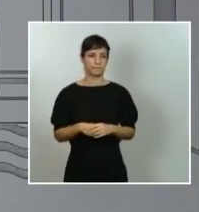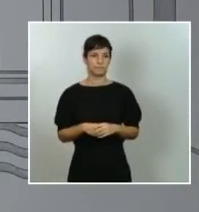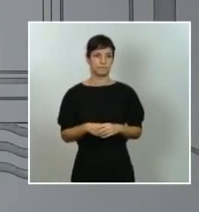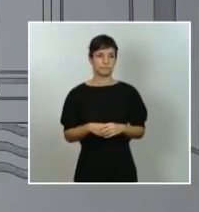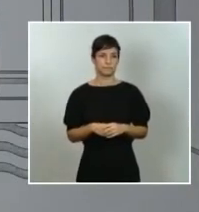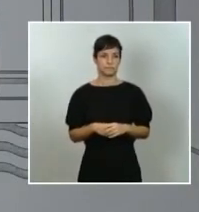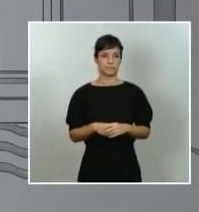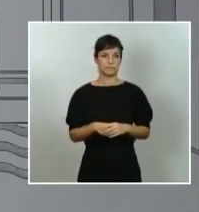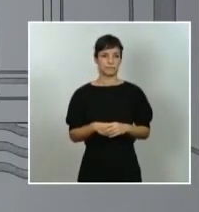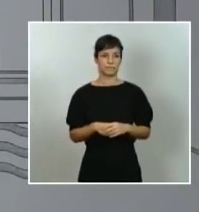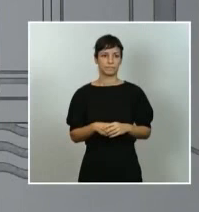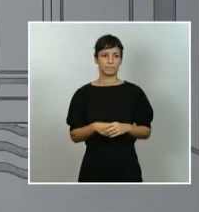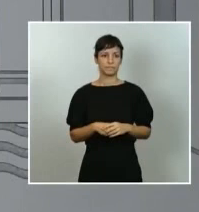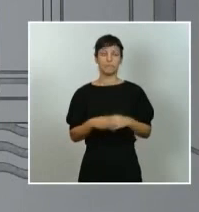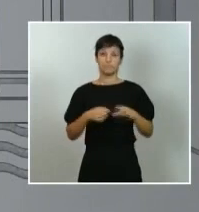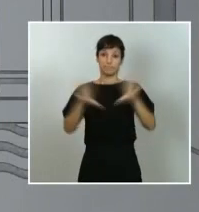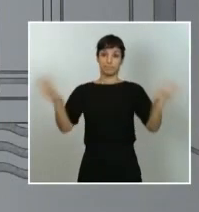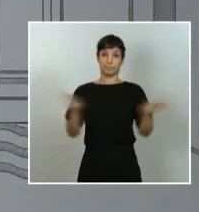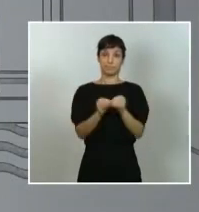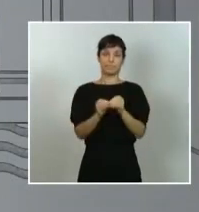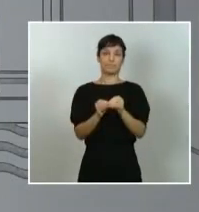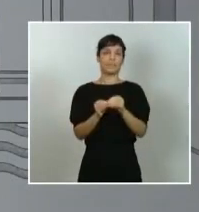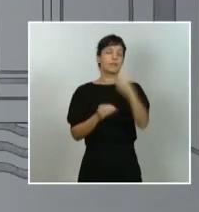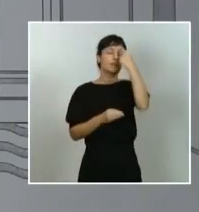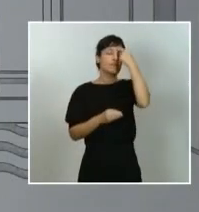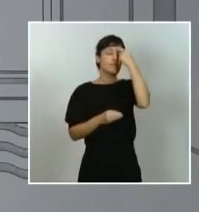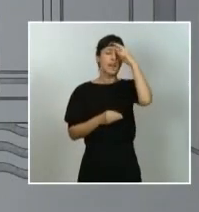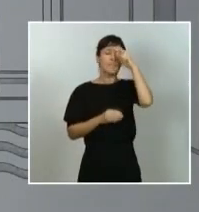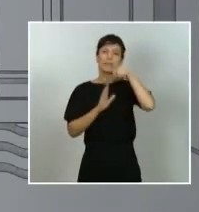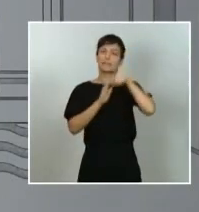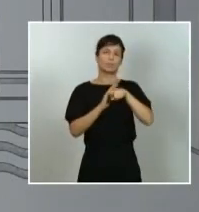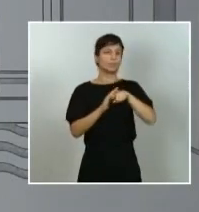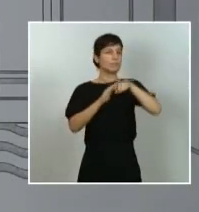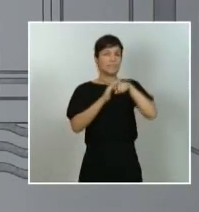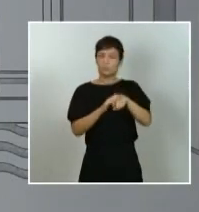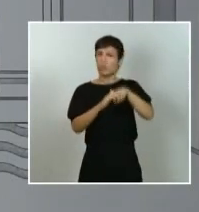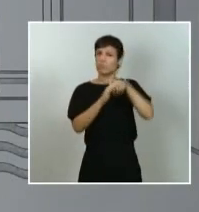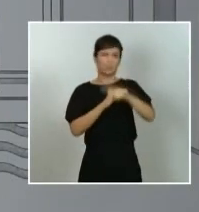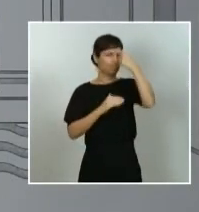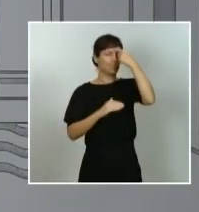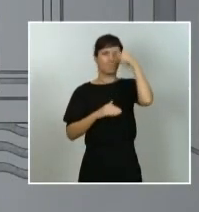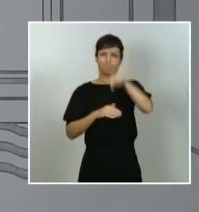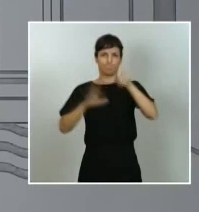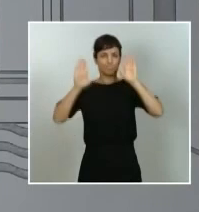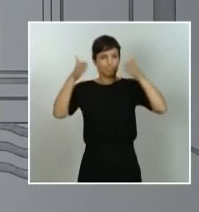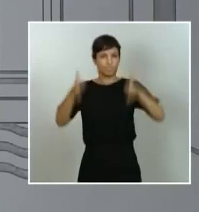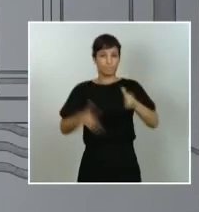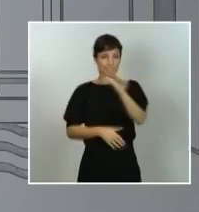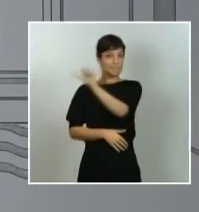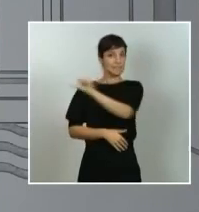de cabeza, y pérdidas de amigos, y gritos, y teléfonos, y casi llantos, poder mantener el IDIPAS abierto. Porque